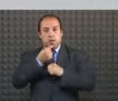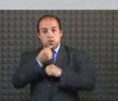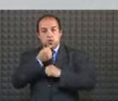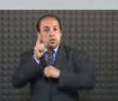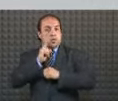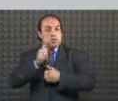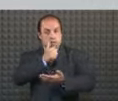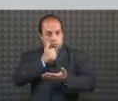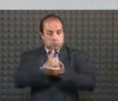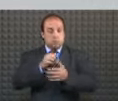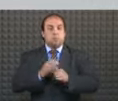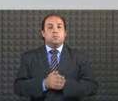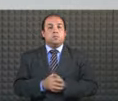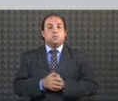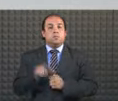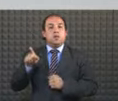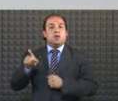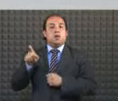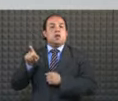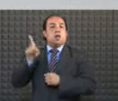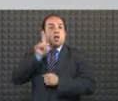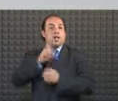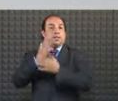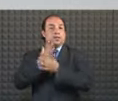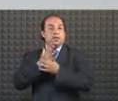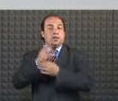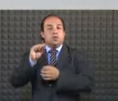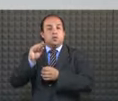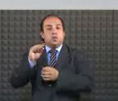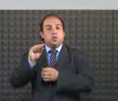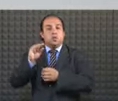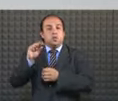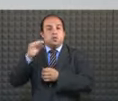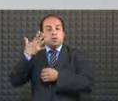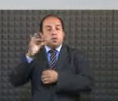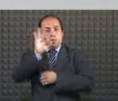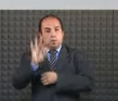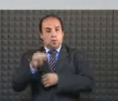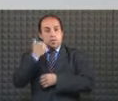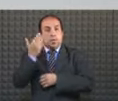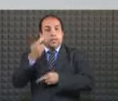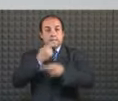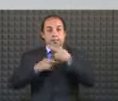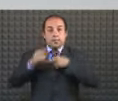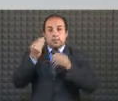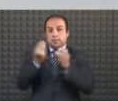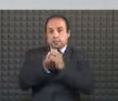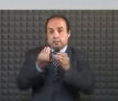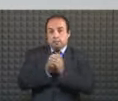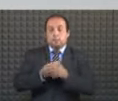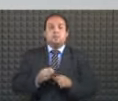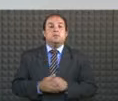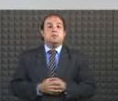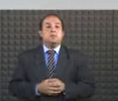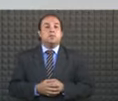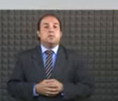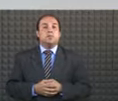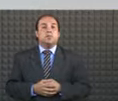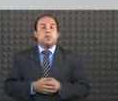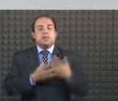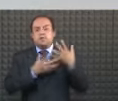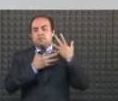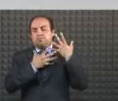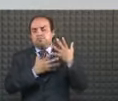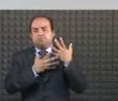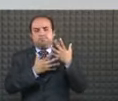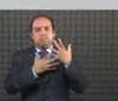la ciudad y ella nos comentaba que el 95% quiere regresar a clases porque desea